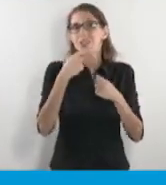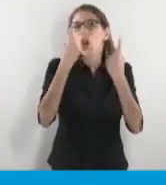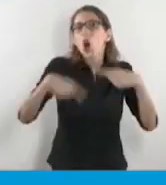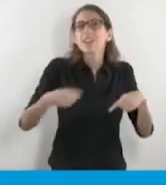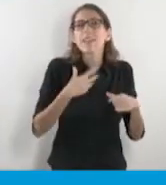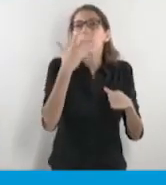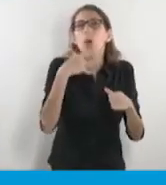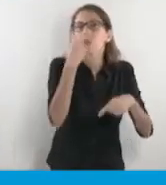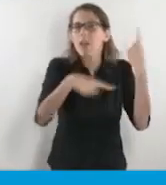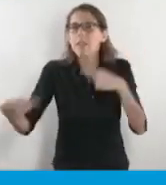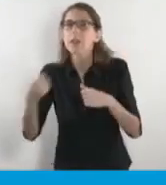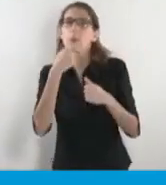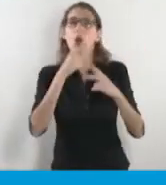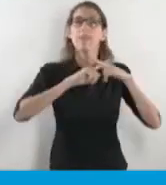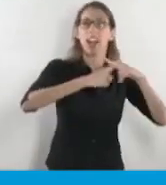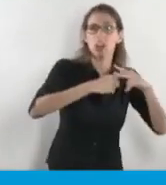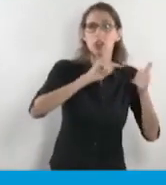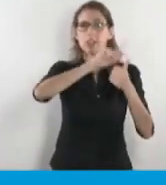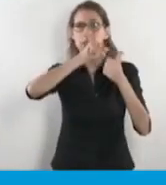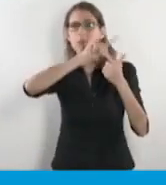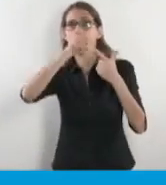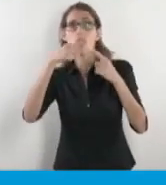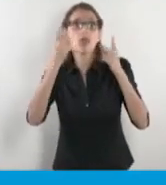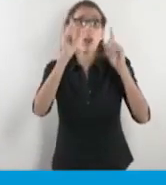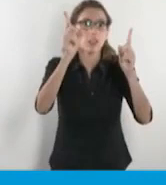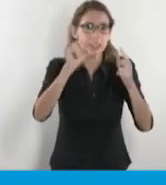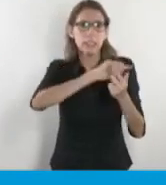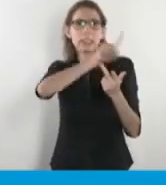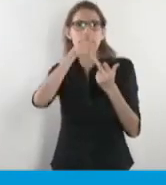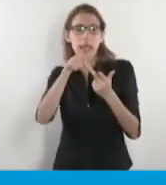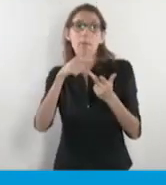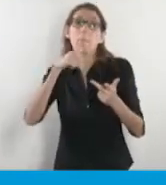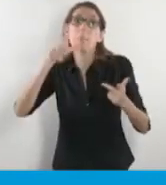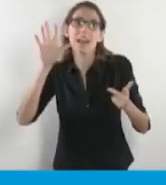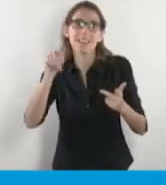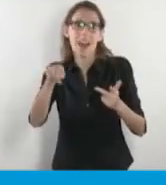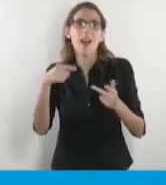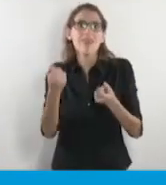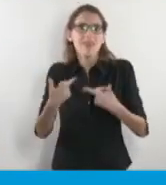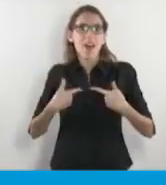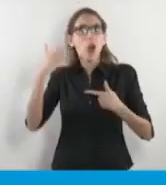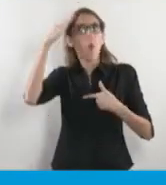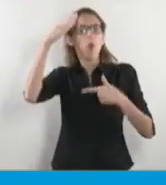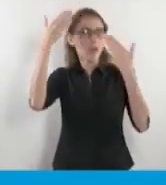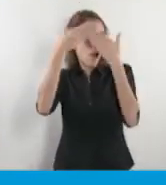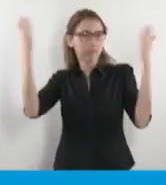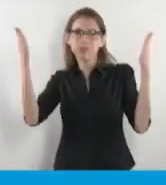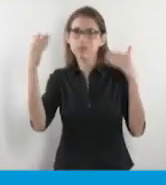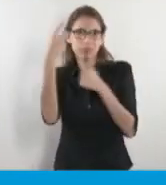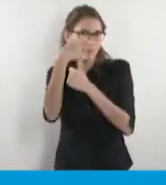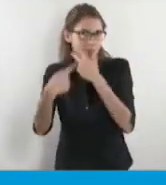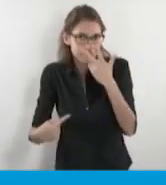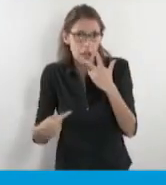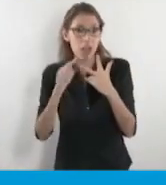la tecnología y supuestamente él conoce un amplio conocimiento de cultura general así que ahí